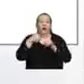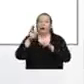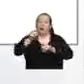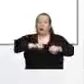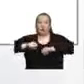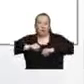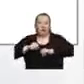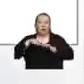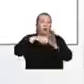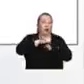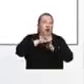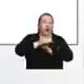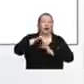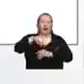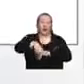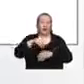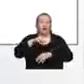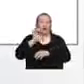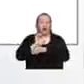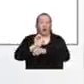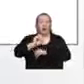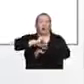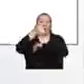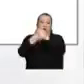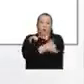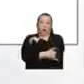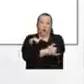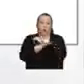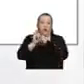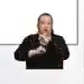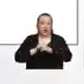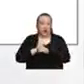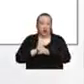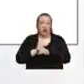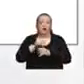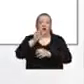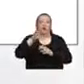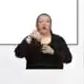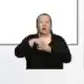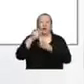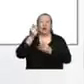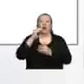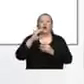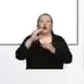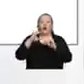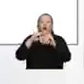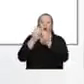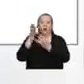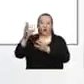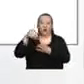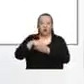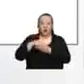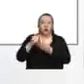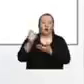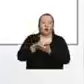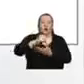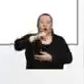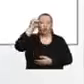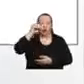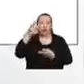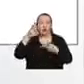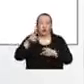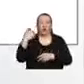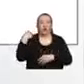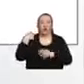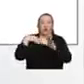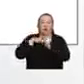con posibilidad de acceso a ese ecuador de hecho esa comisión que les digo te voy a investigar también que ecuatorianos pues tienen su plata en barniz